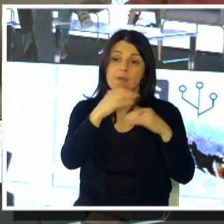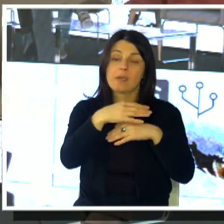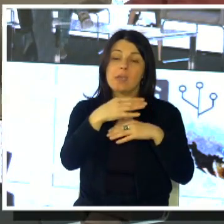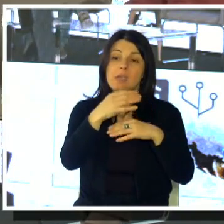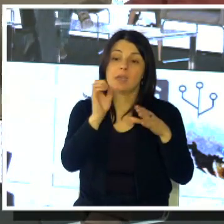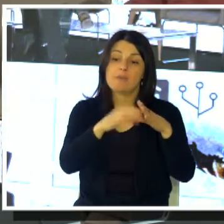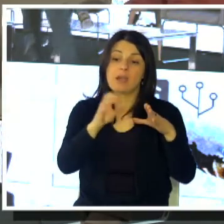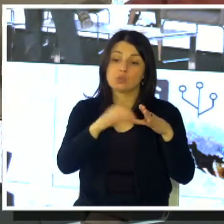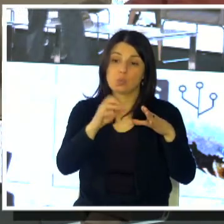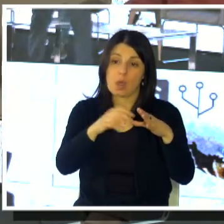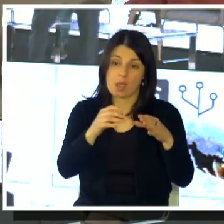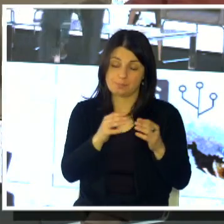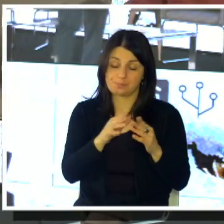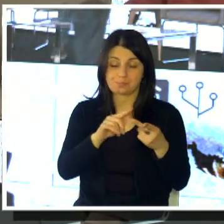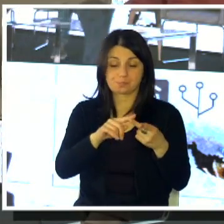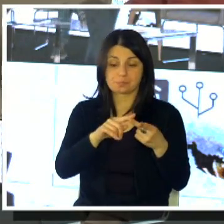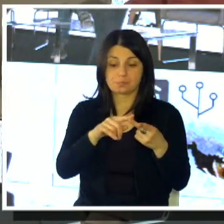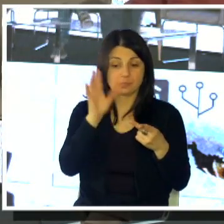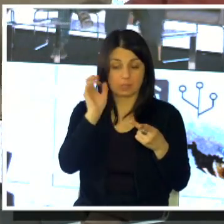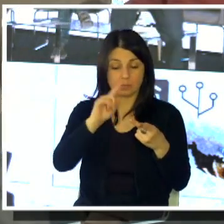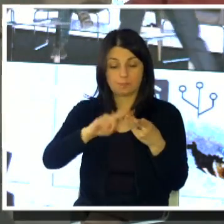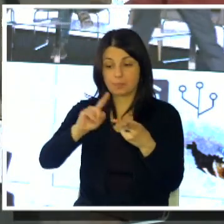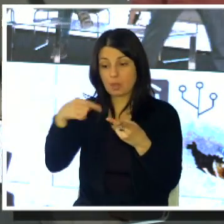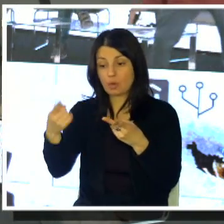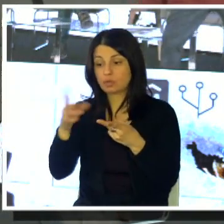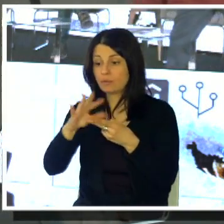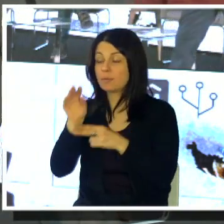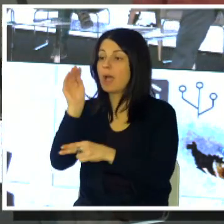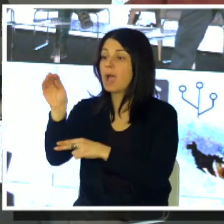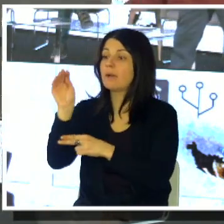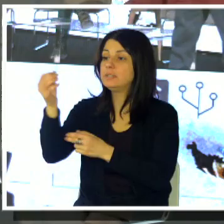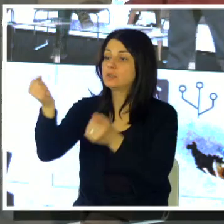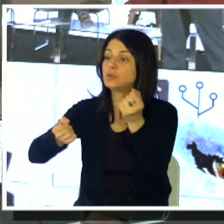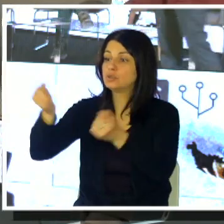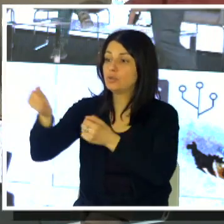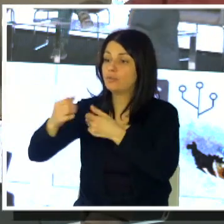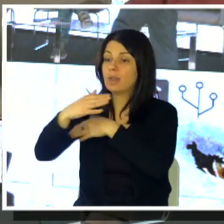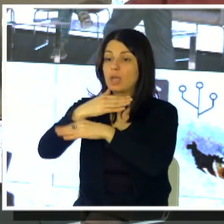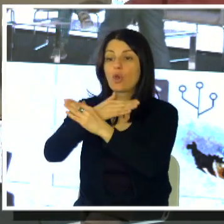un componente que es el que le da algún aviso a los choferes de los camiones.